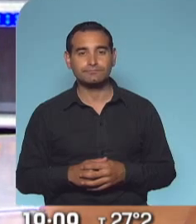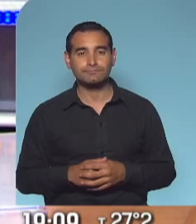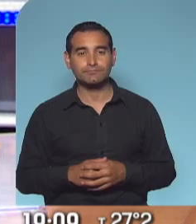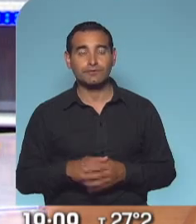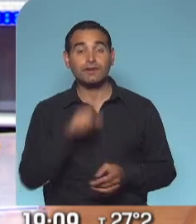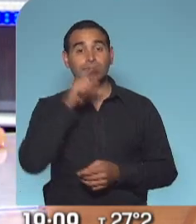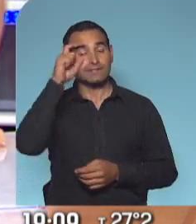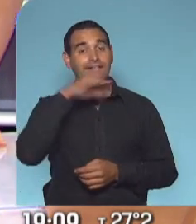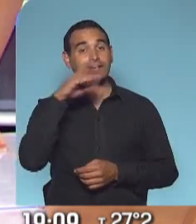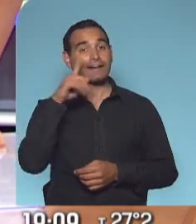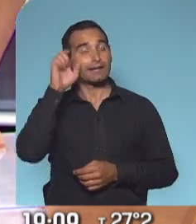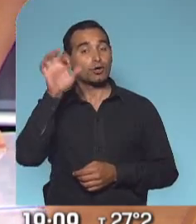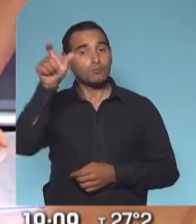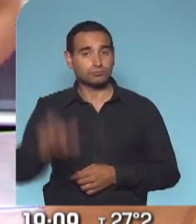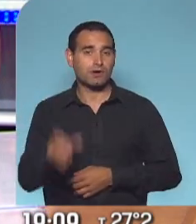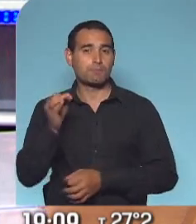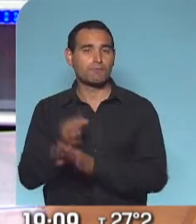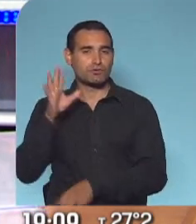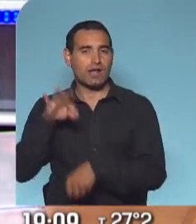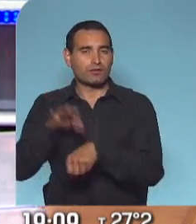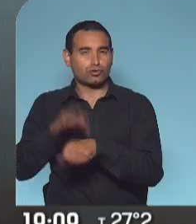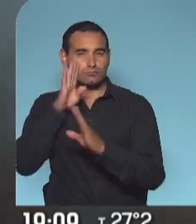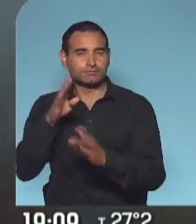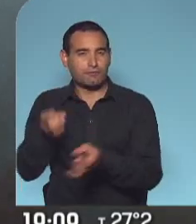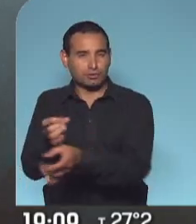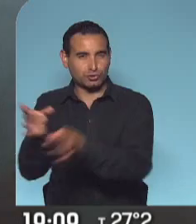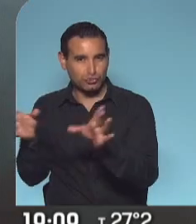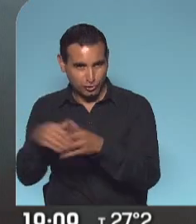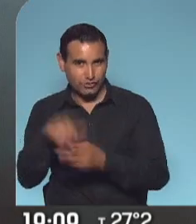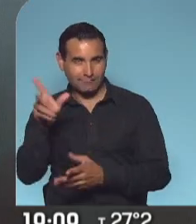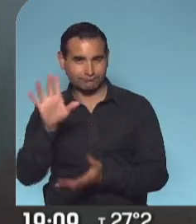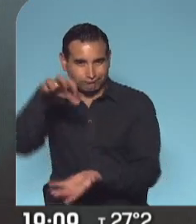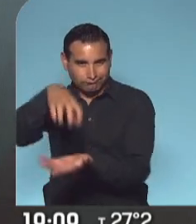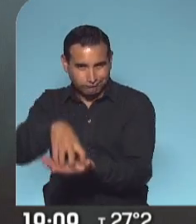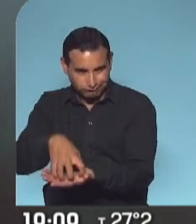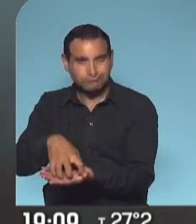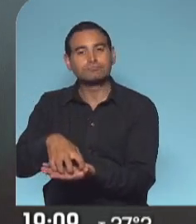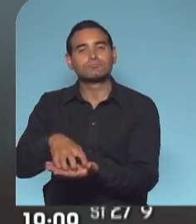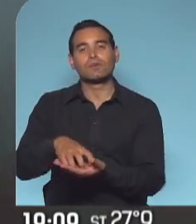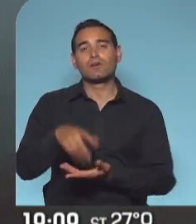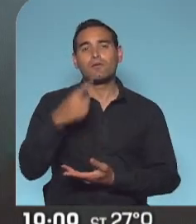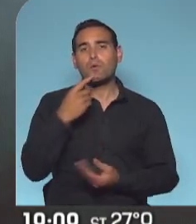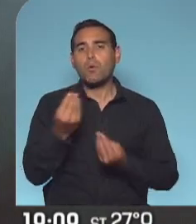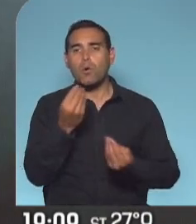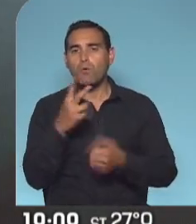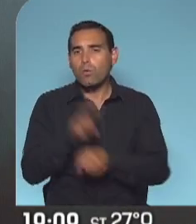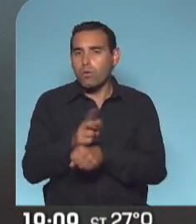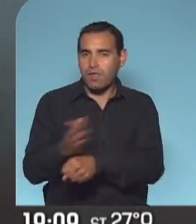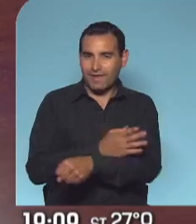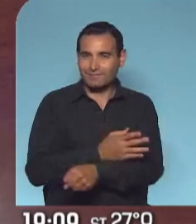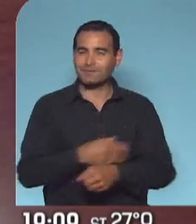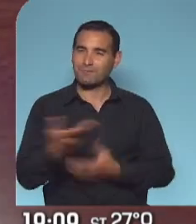Ricardo Tejero es infectólogo, está perteneciendo a la Sociedad Argentina de Infectología. Cómo prevenir el coronavirus, lógicamente, la cuestión central.